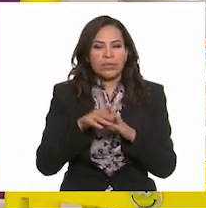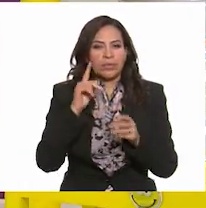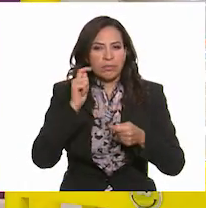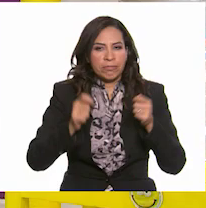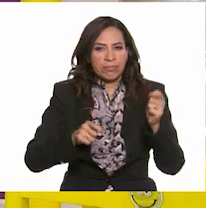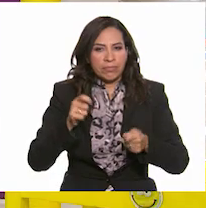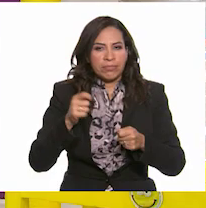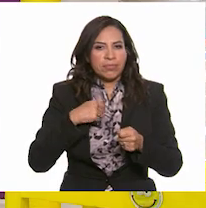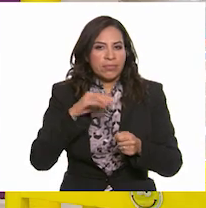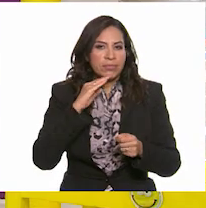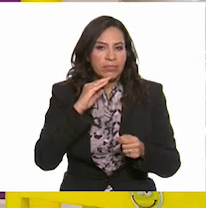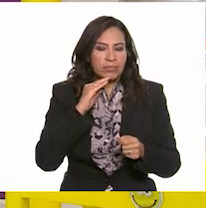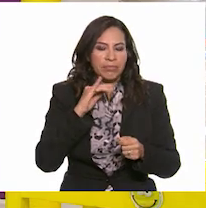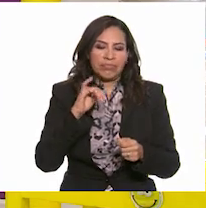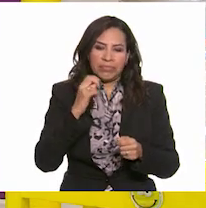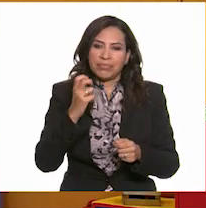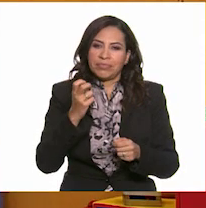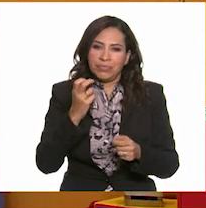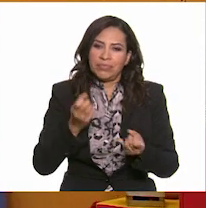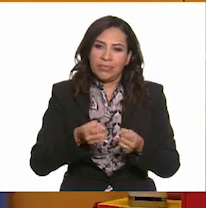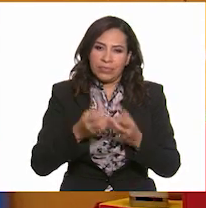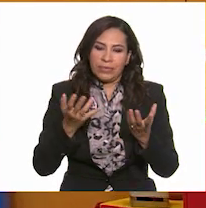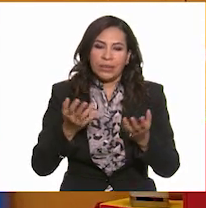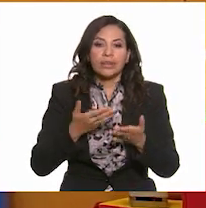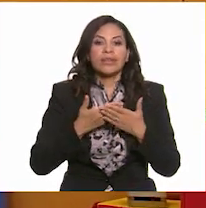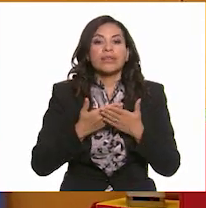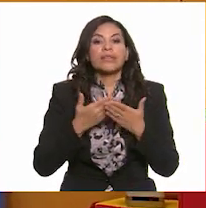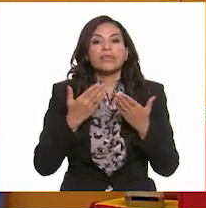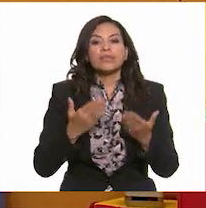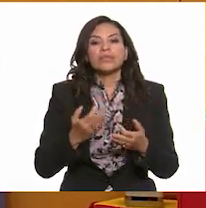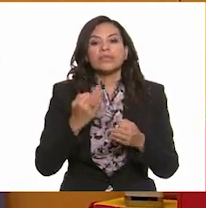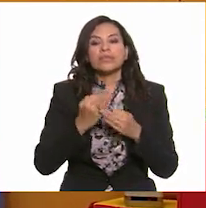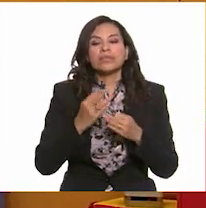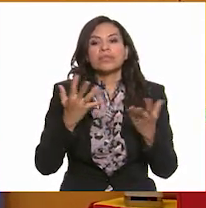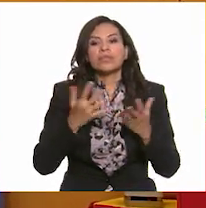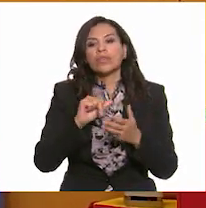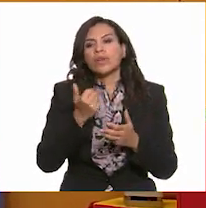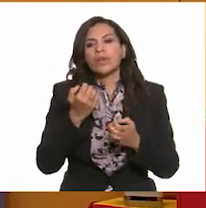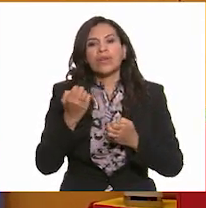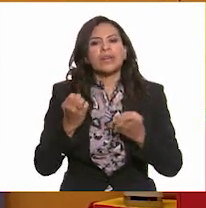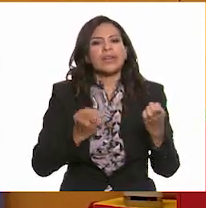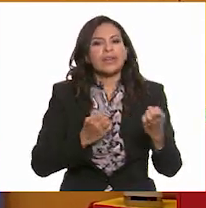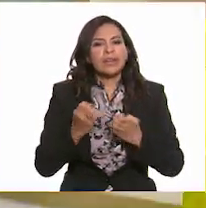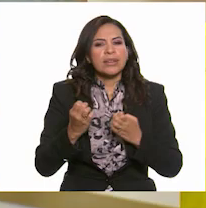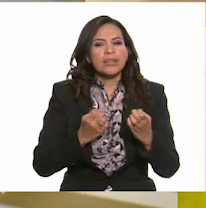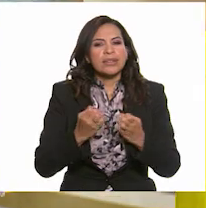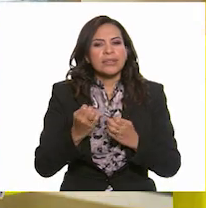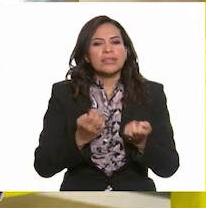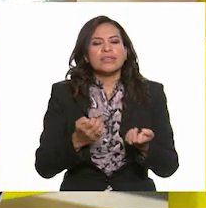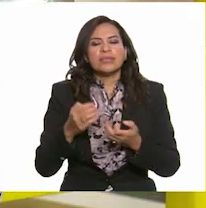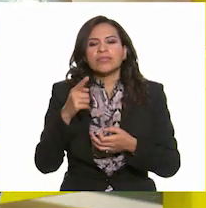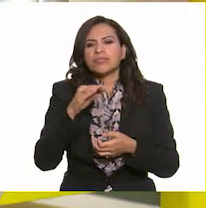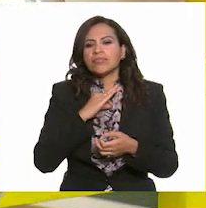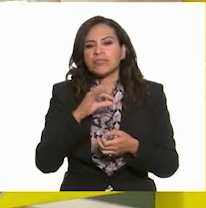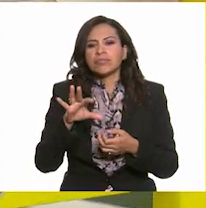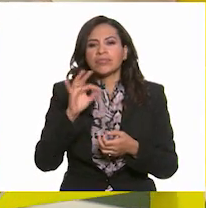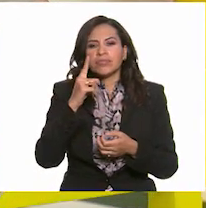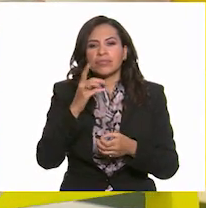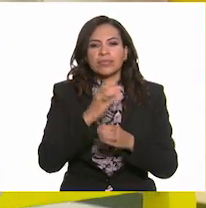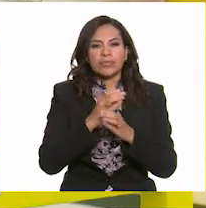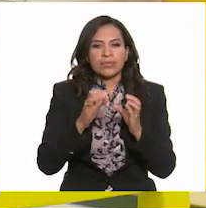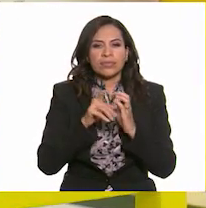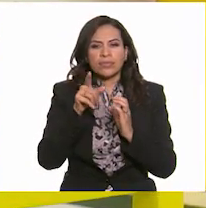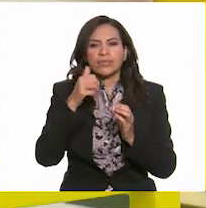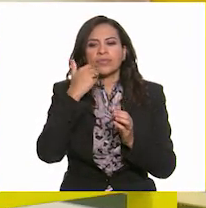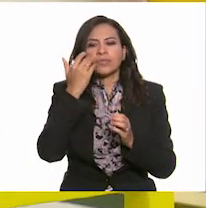cacerolas de mi mamá. Exactamente. Ahora, vamos a hacer otro ejercicio. Ajá. Y toma un objeto, el que